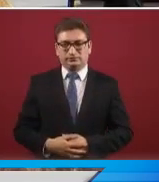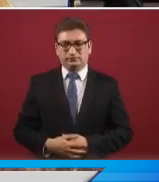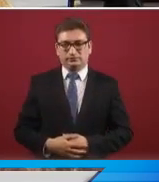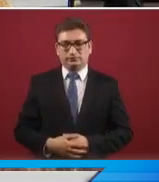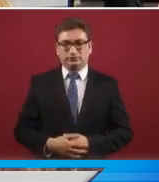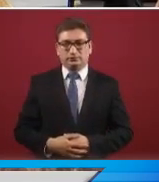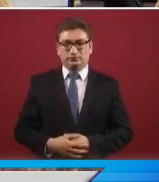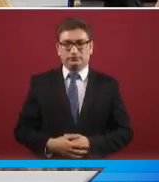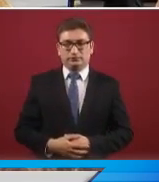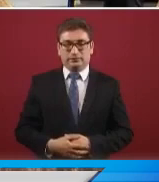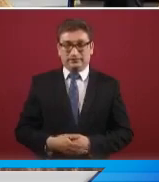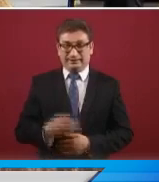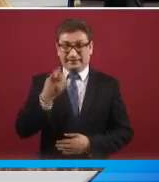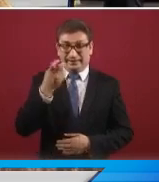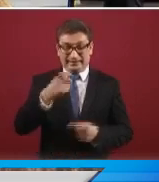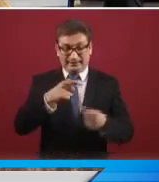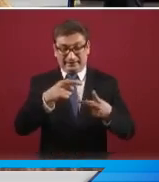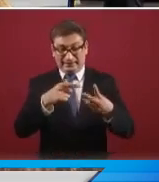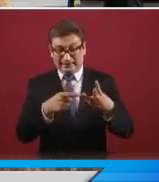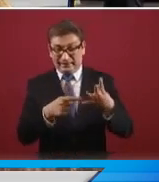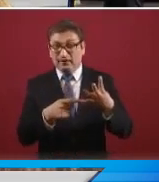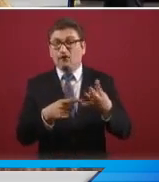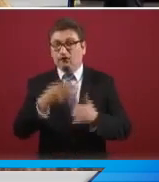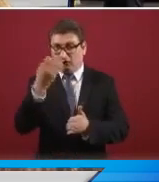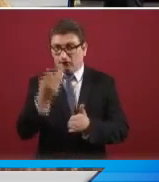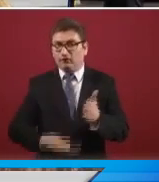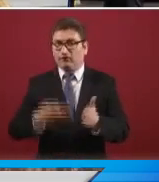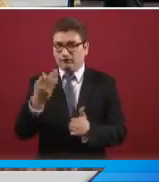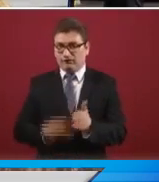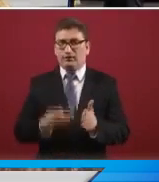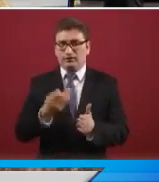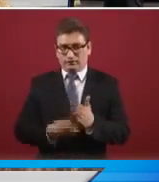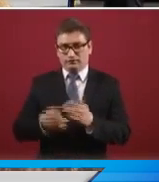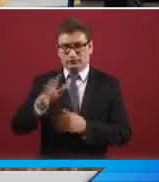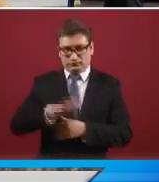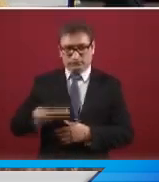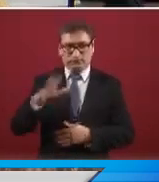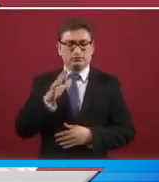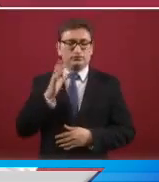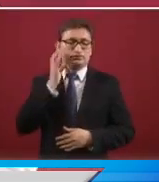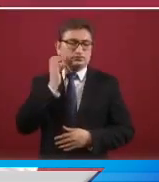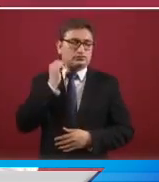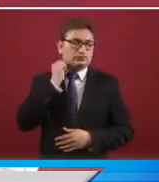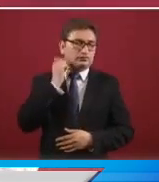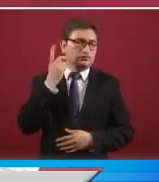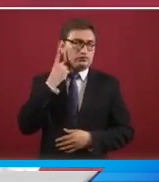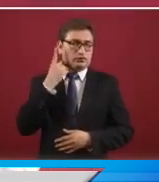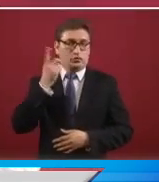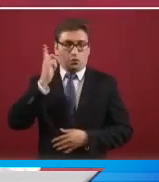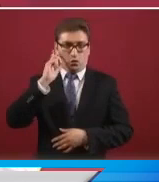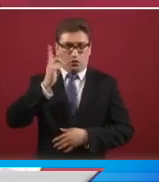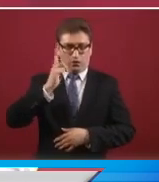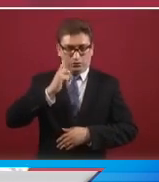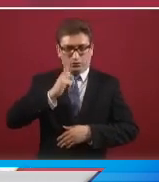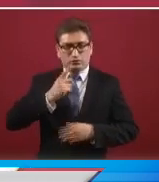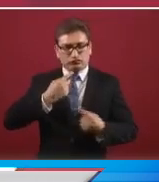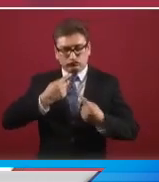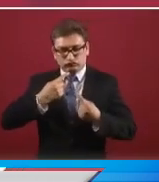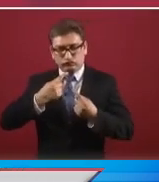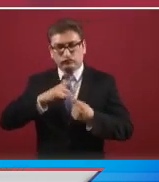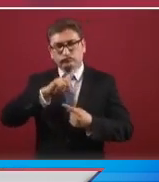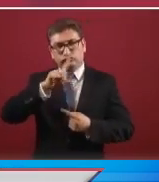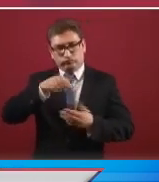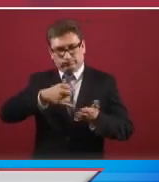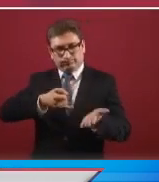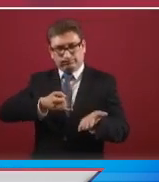legales y derechos humanos. Se tendrá una investigación, un juicio y derecho a amparos como cualquier otro caso, pero este delito será